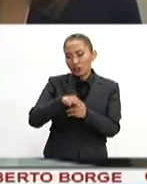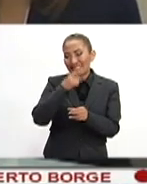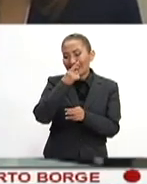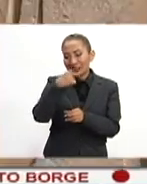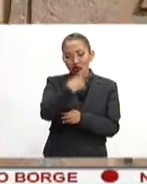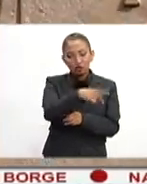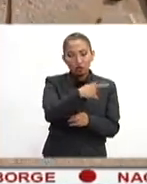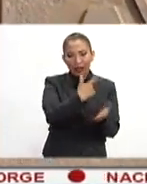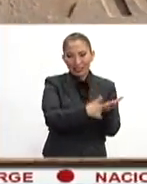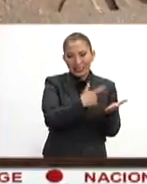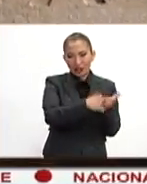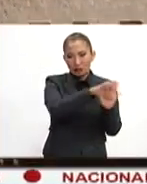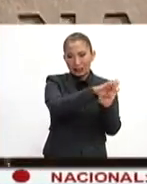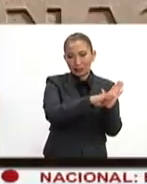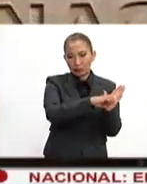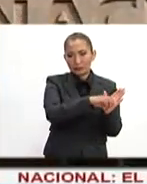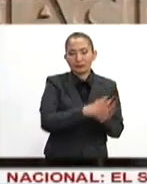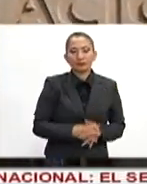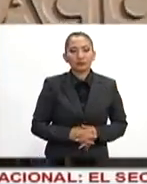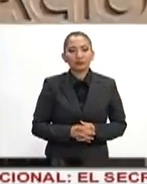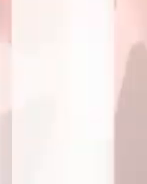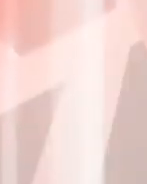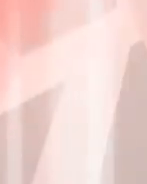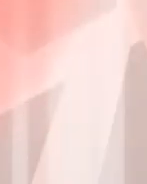marcan sus propios estatutos.